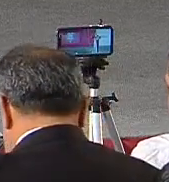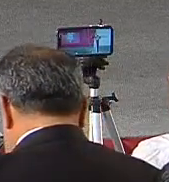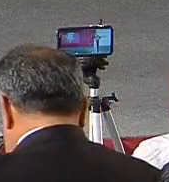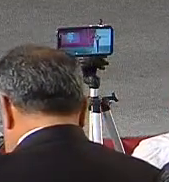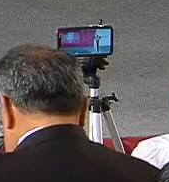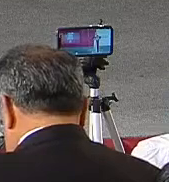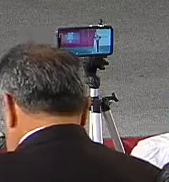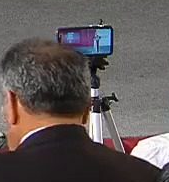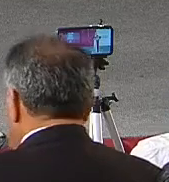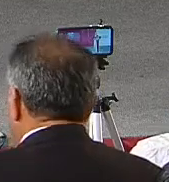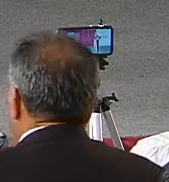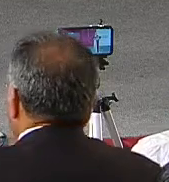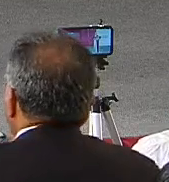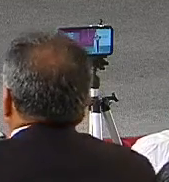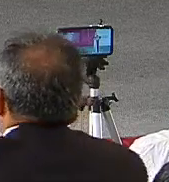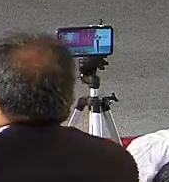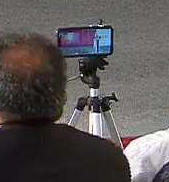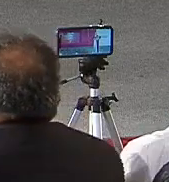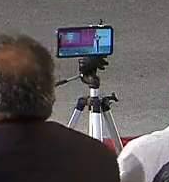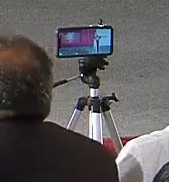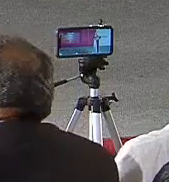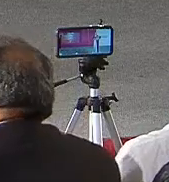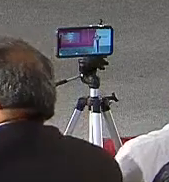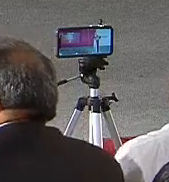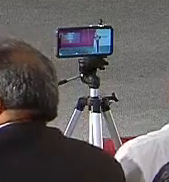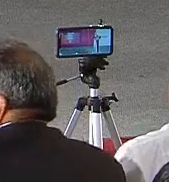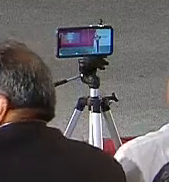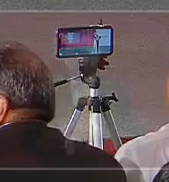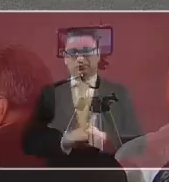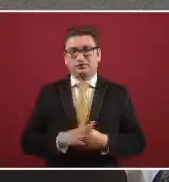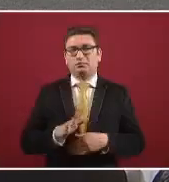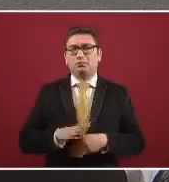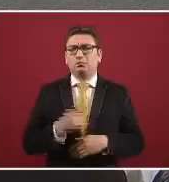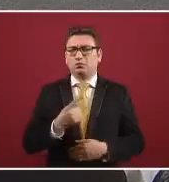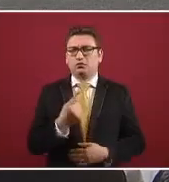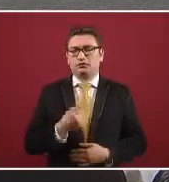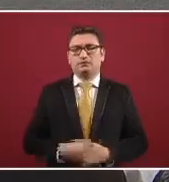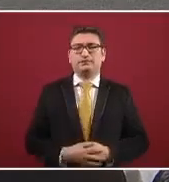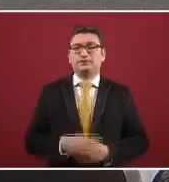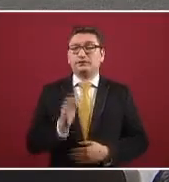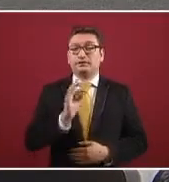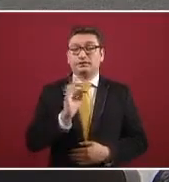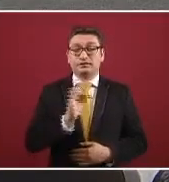hacerlos a un lado. No es nada más